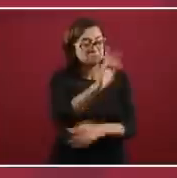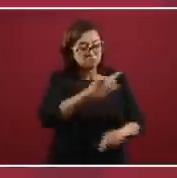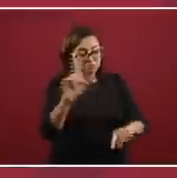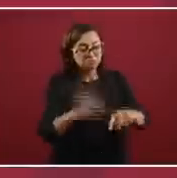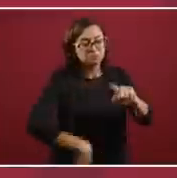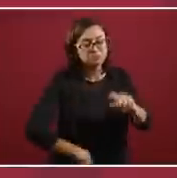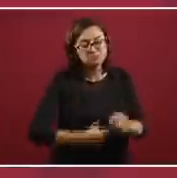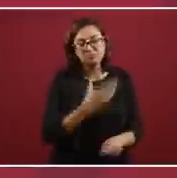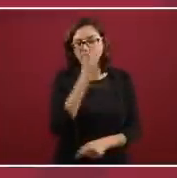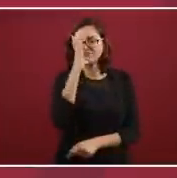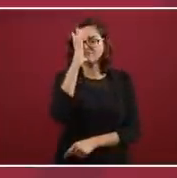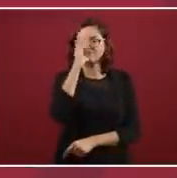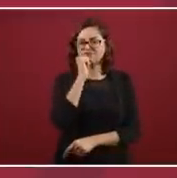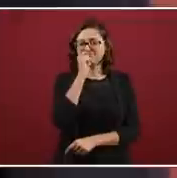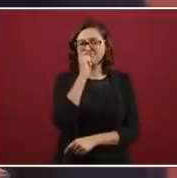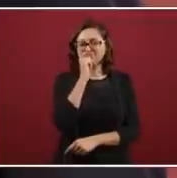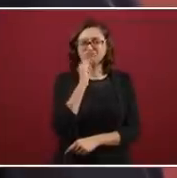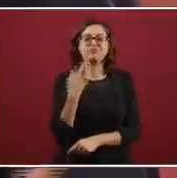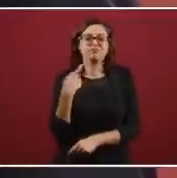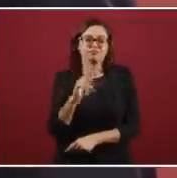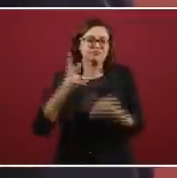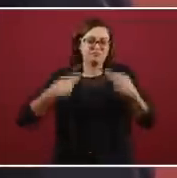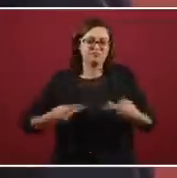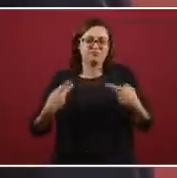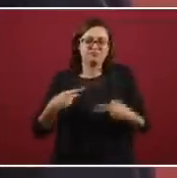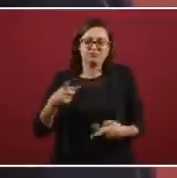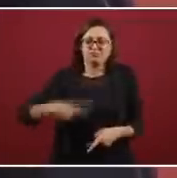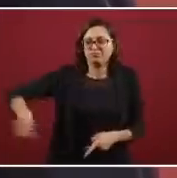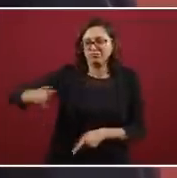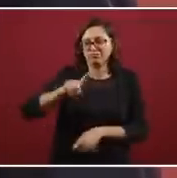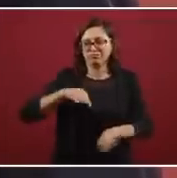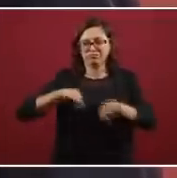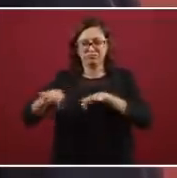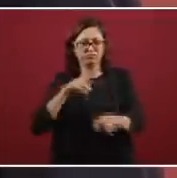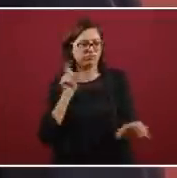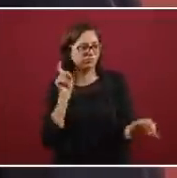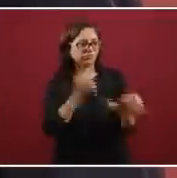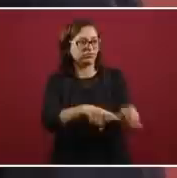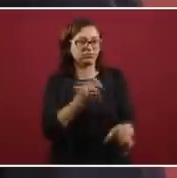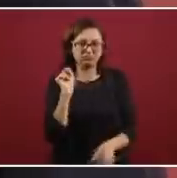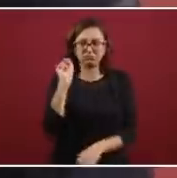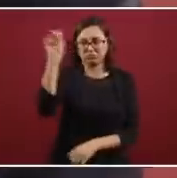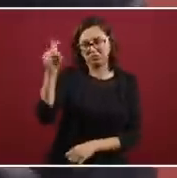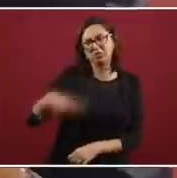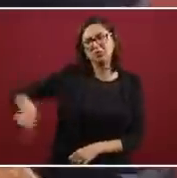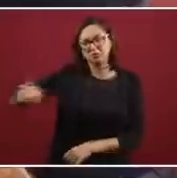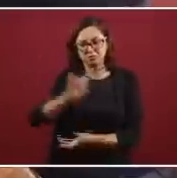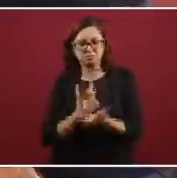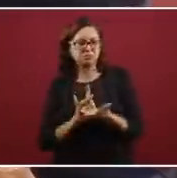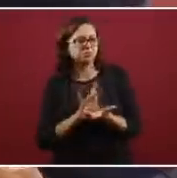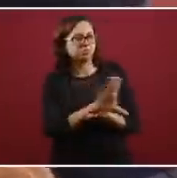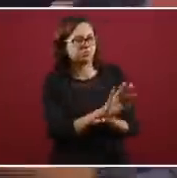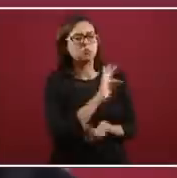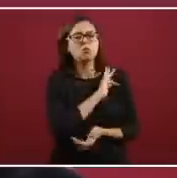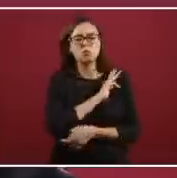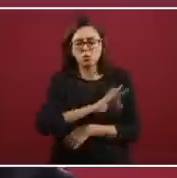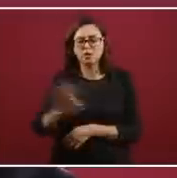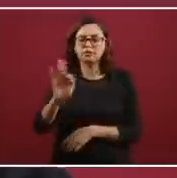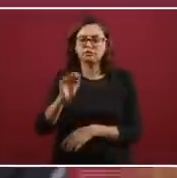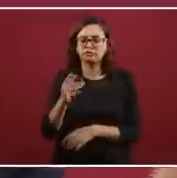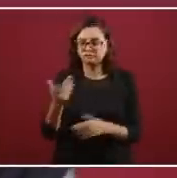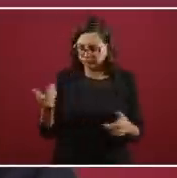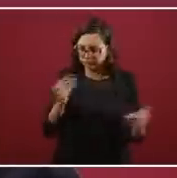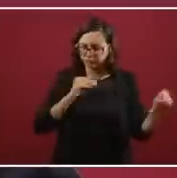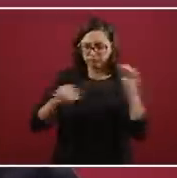sindical, pero los trabajadores sí. que hagan lo que les corresponda,